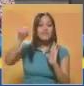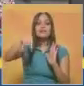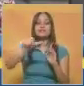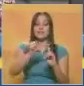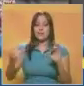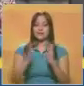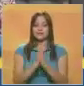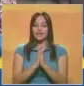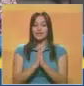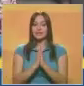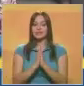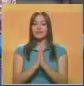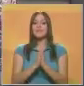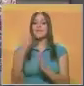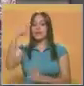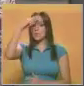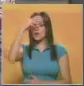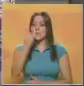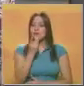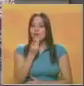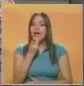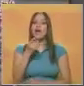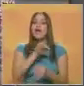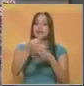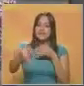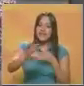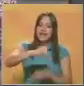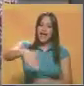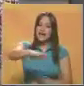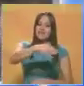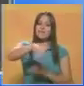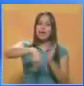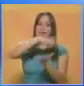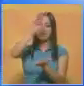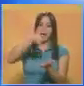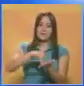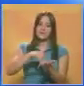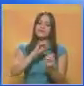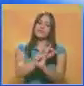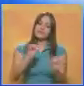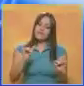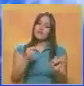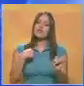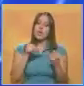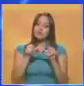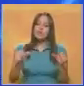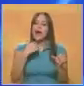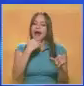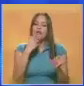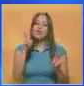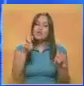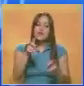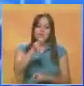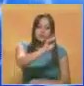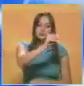Semana Santa están República Dominicana, las Islas del Caribe y Miami. Por supuesto, nosotros nos vamos a mantener pendientes para